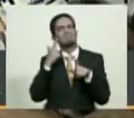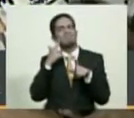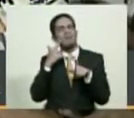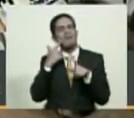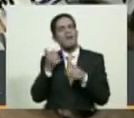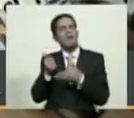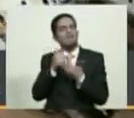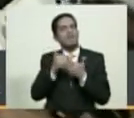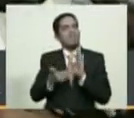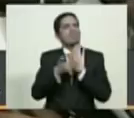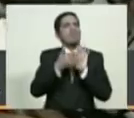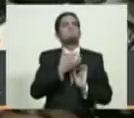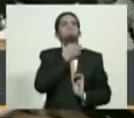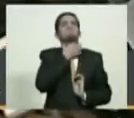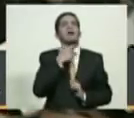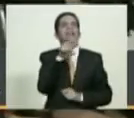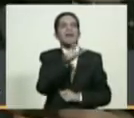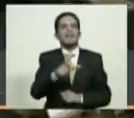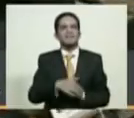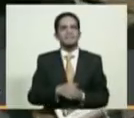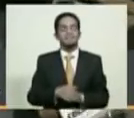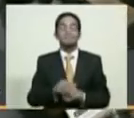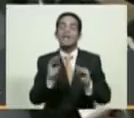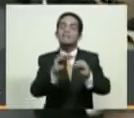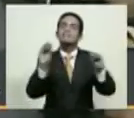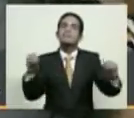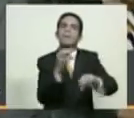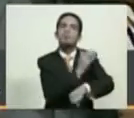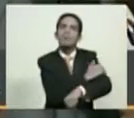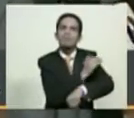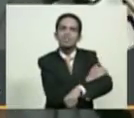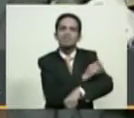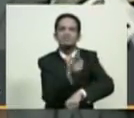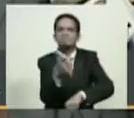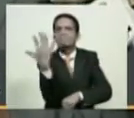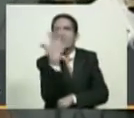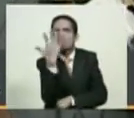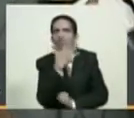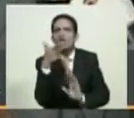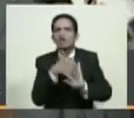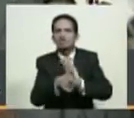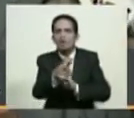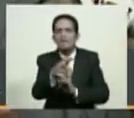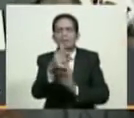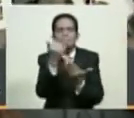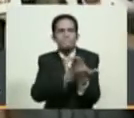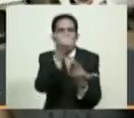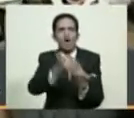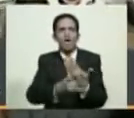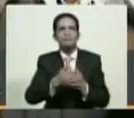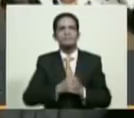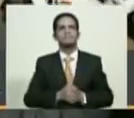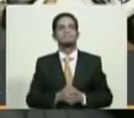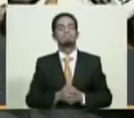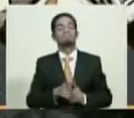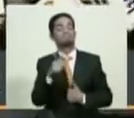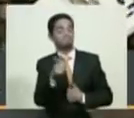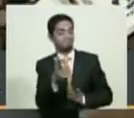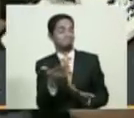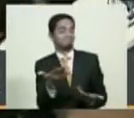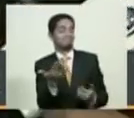asfixian a los pueblos. El llamado a la derecha venezolana que ha puesto en tela de juicio este programa. Fíjate, la derecha